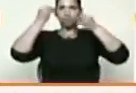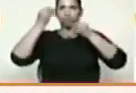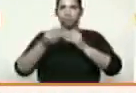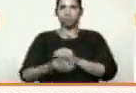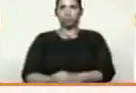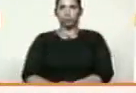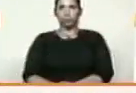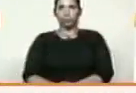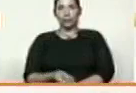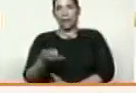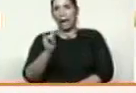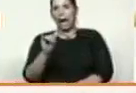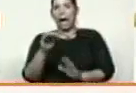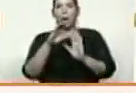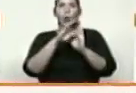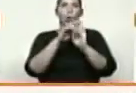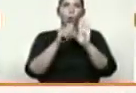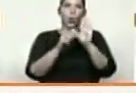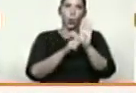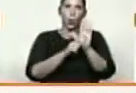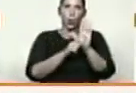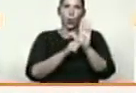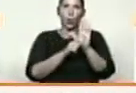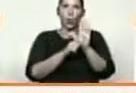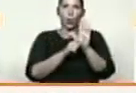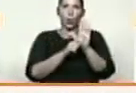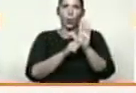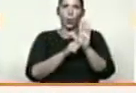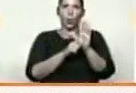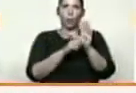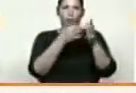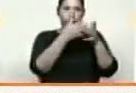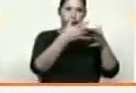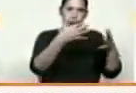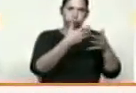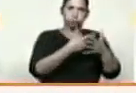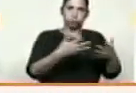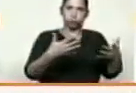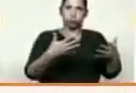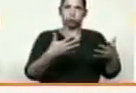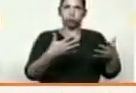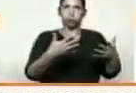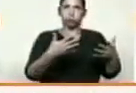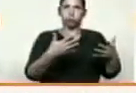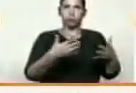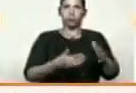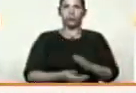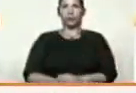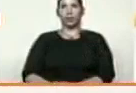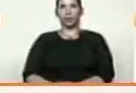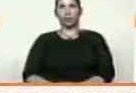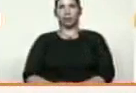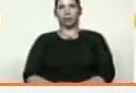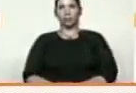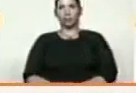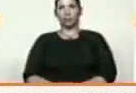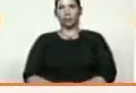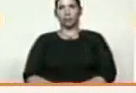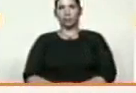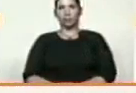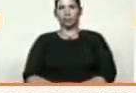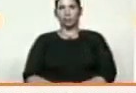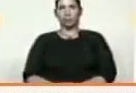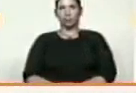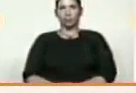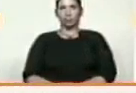Hay constituciones, perdón, mucho más breves en su redacción, la de Finlandia, 3 meses.